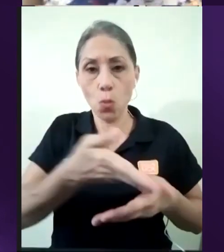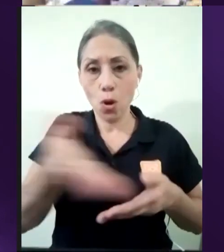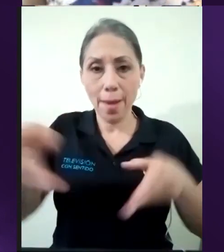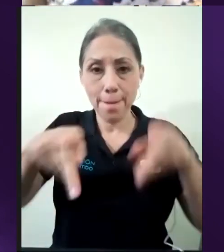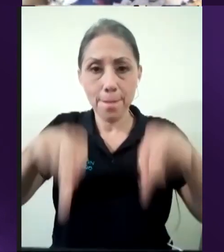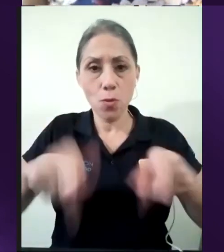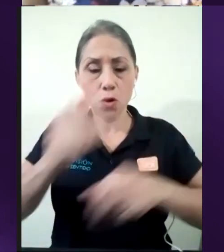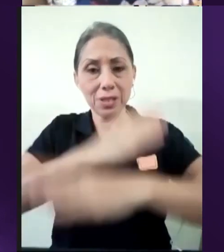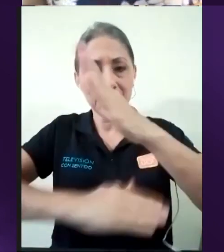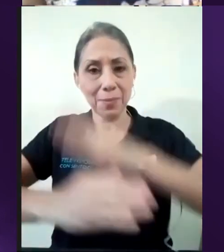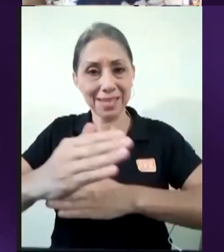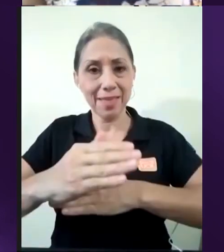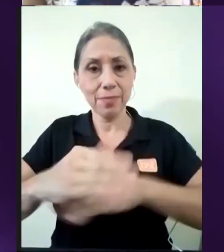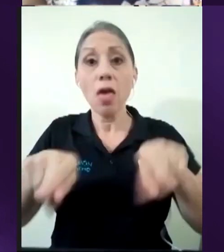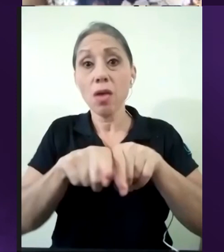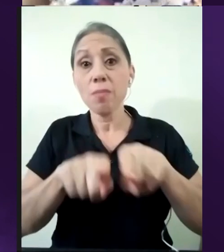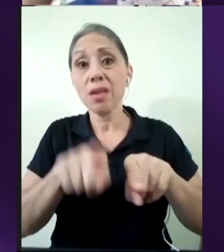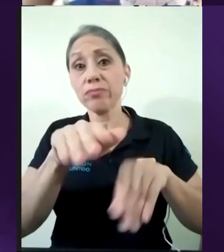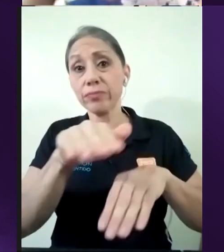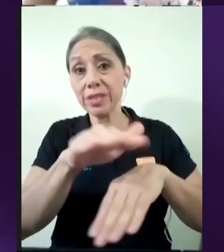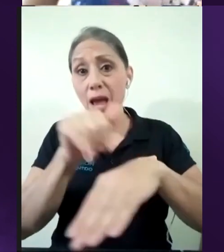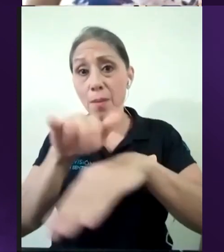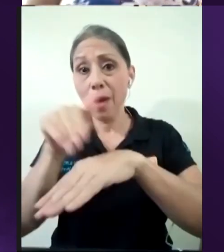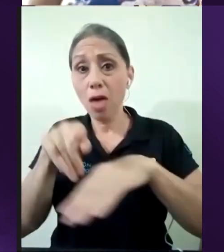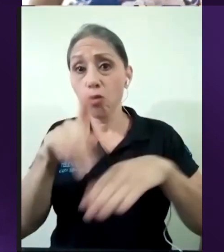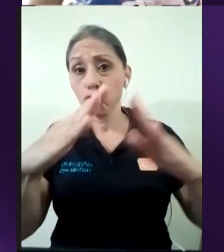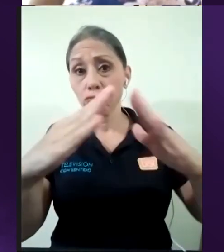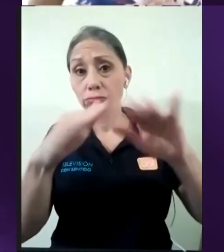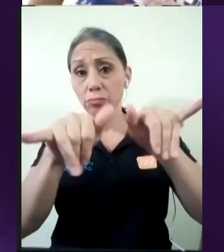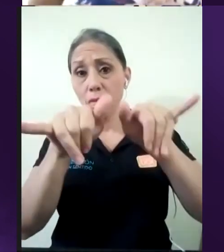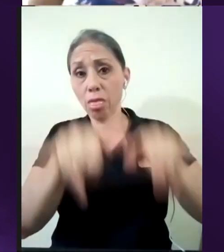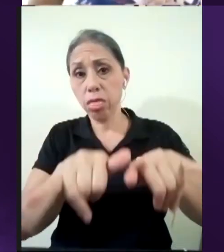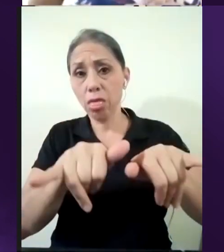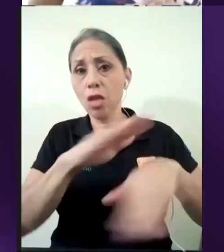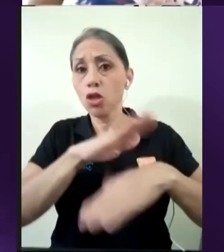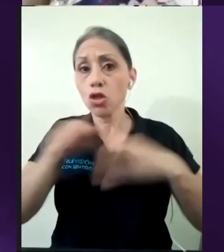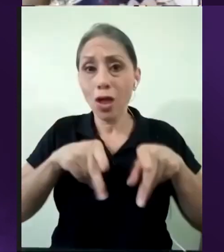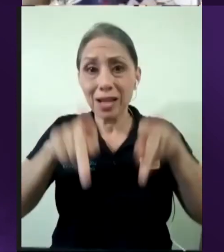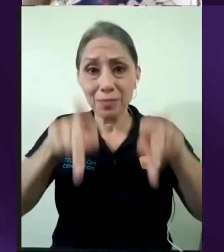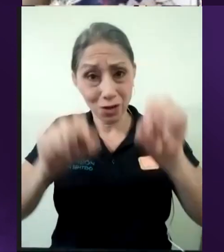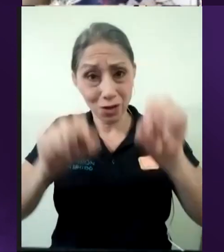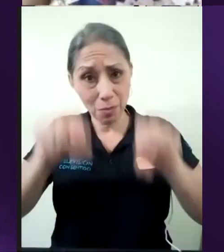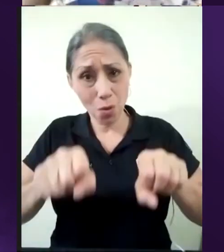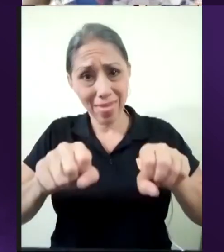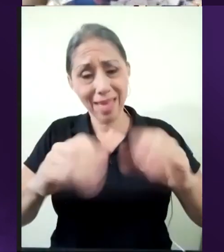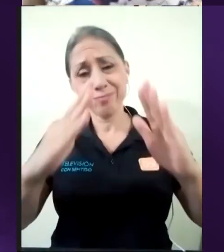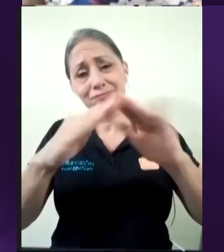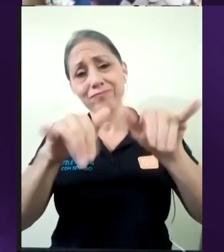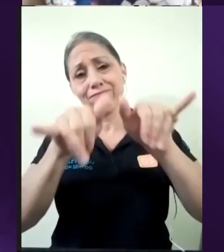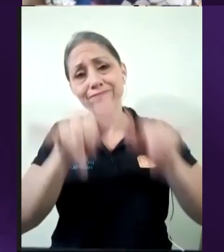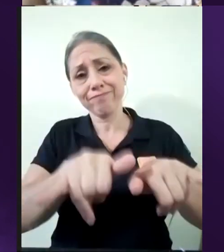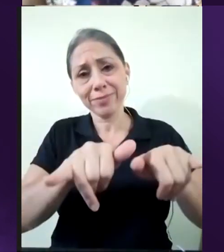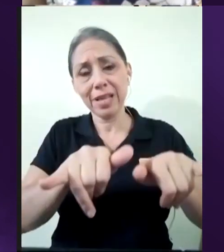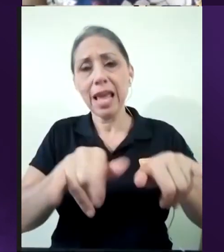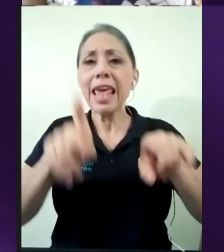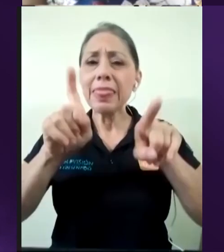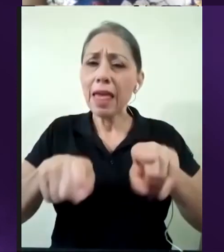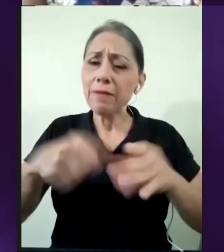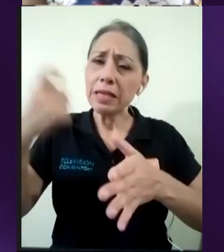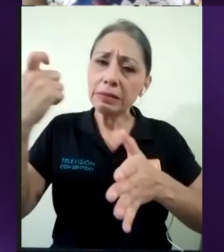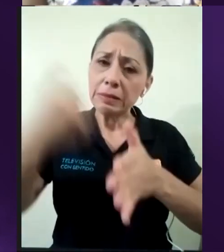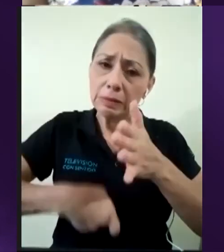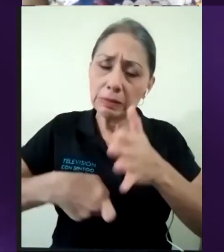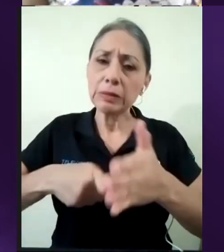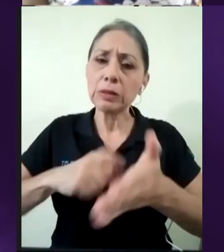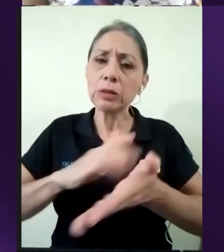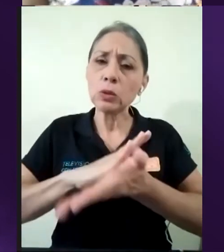el llamado a quedarse en casa, ¿verdad? Todas las personas que así lo puedan hacer, mantenerse en casa y extremar las medidas de prevención,